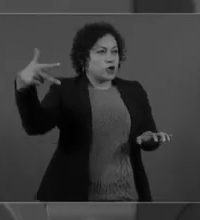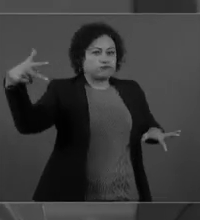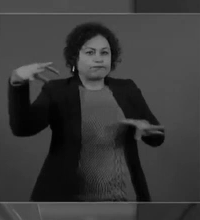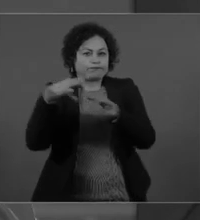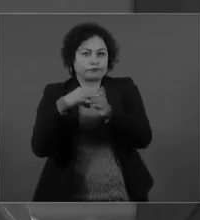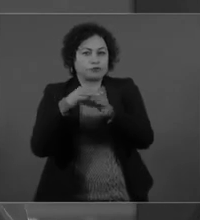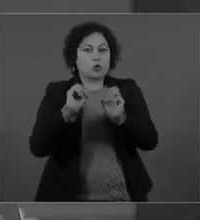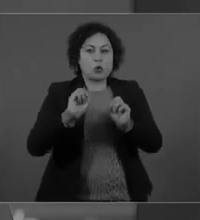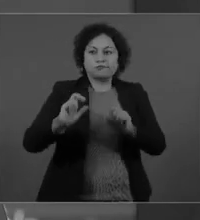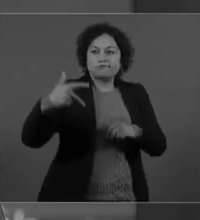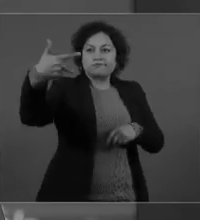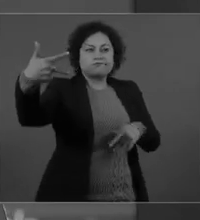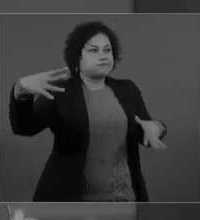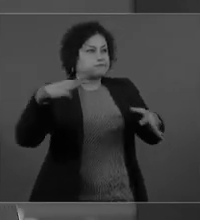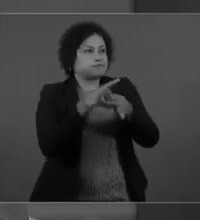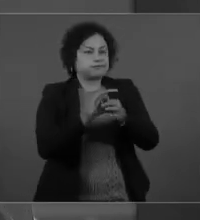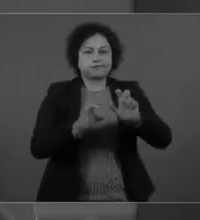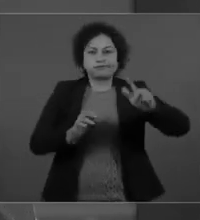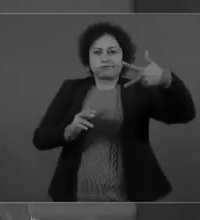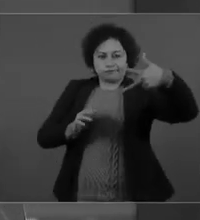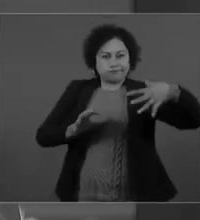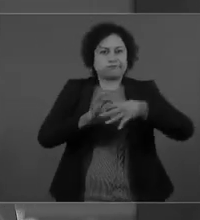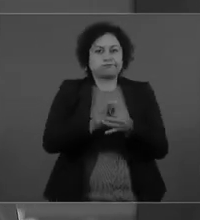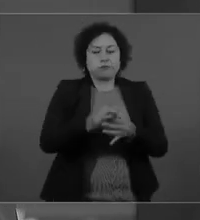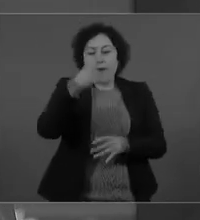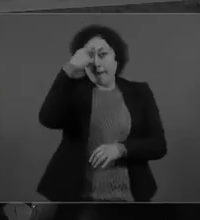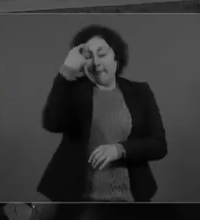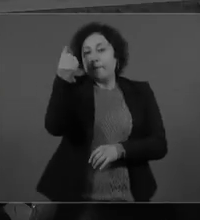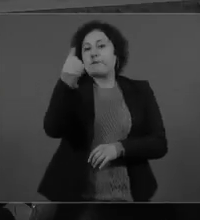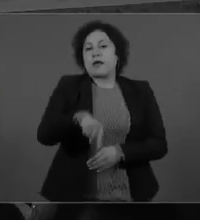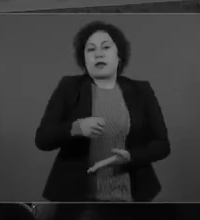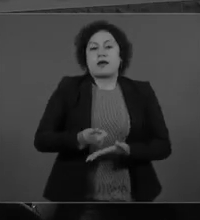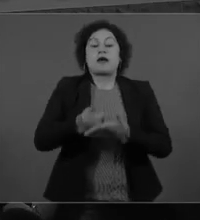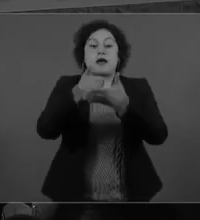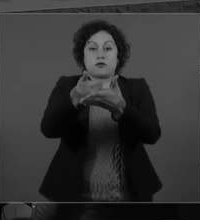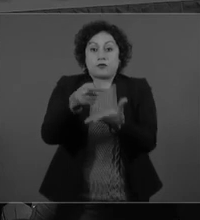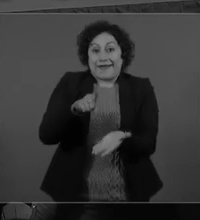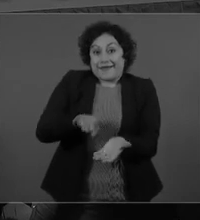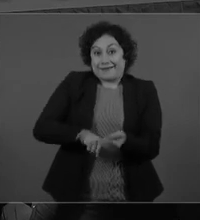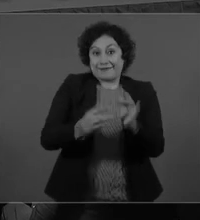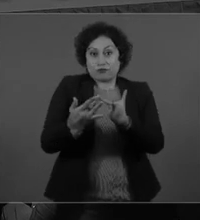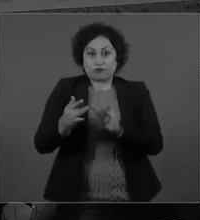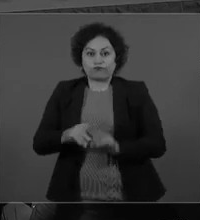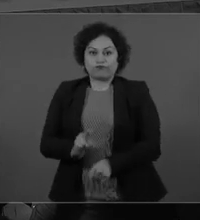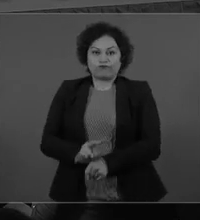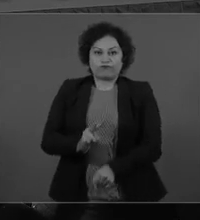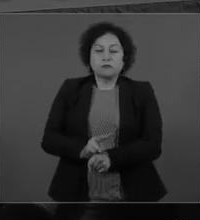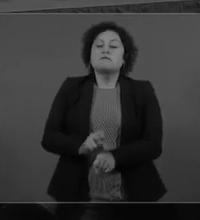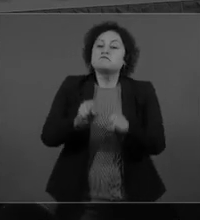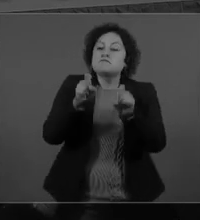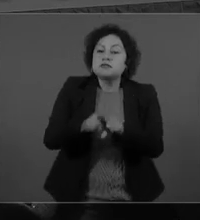información que contribuye no solo a la operación, sino también a la seguridad tanto del sistema como de los